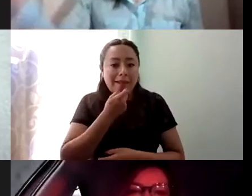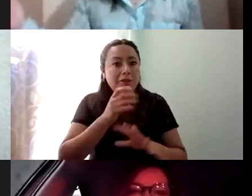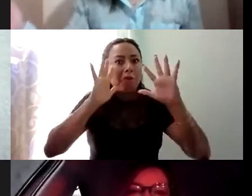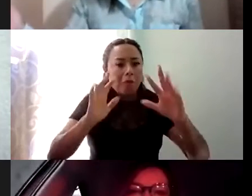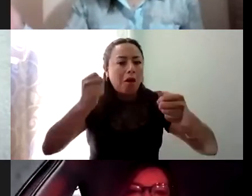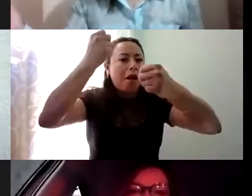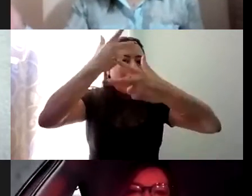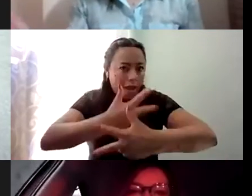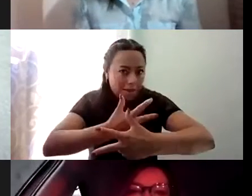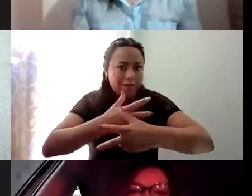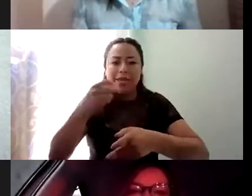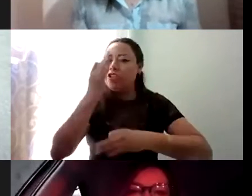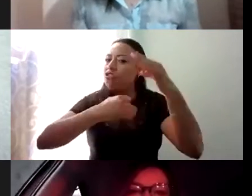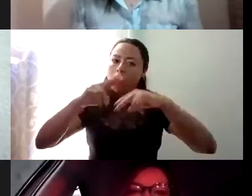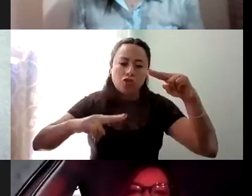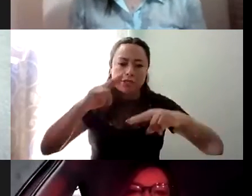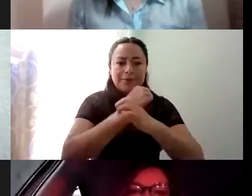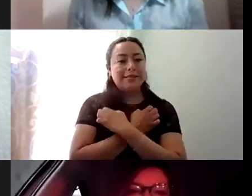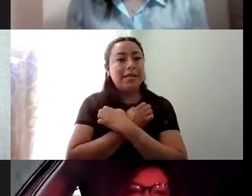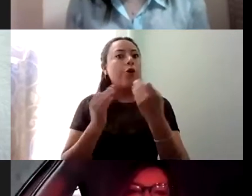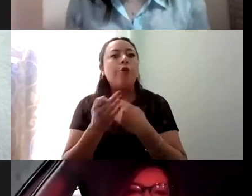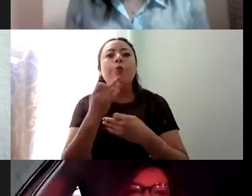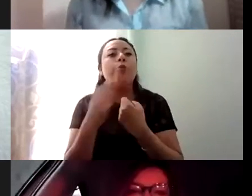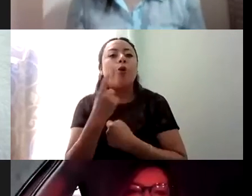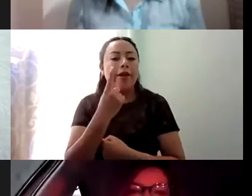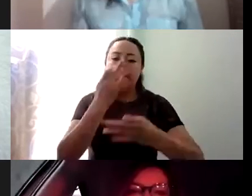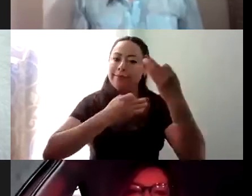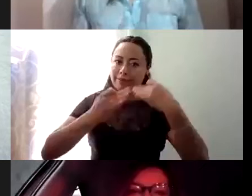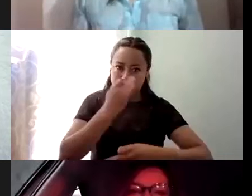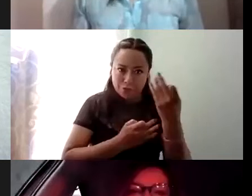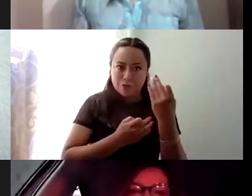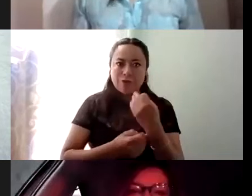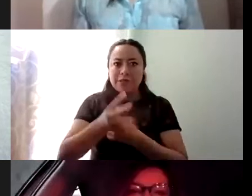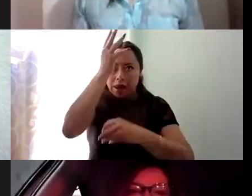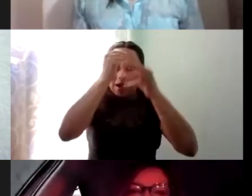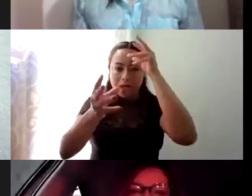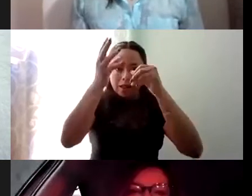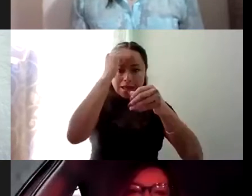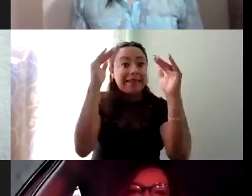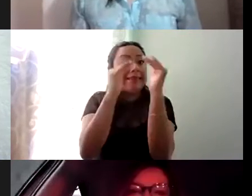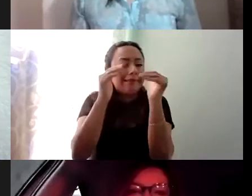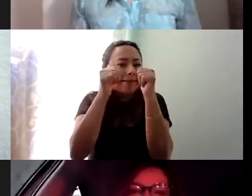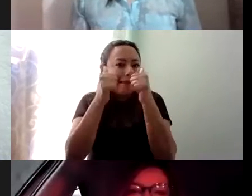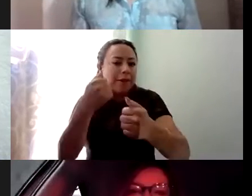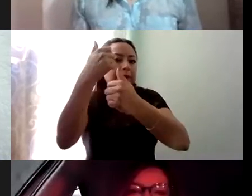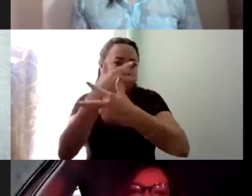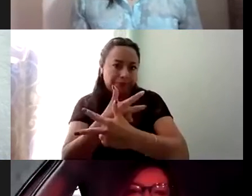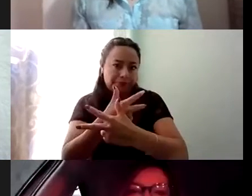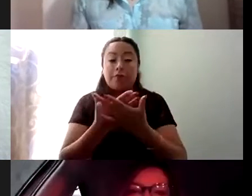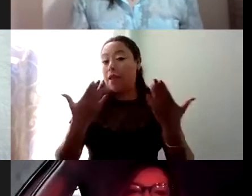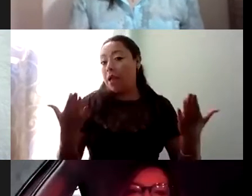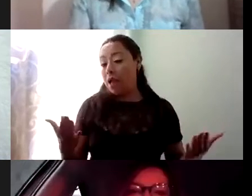niveles educativos porque todos están tomando educación a distancia, ¿no? Y el tema